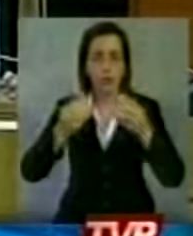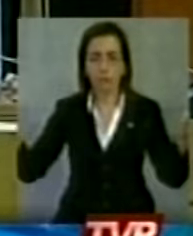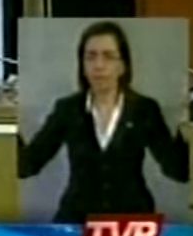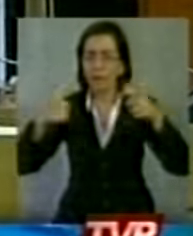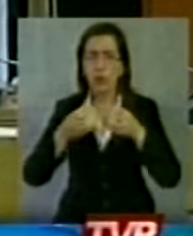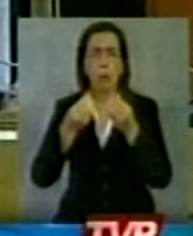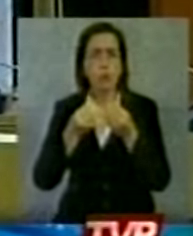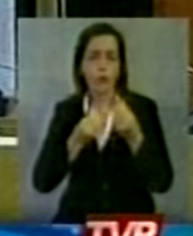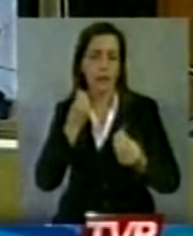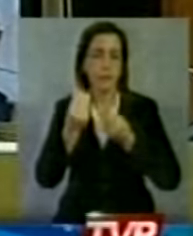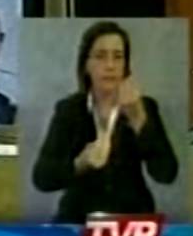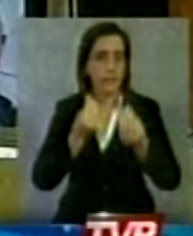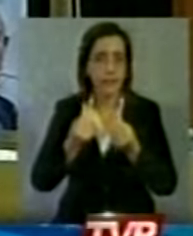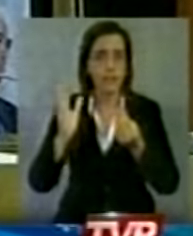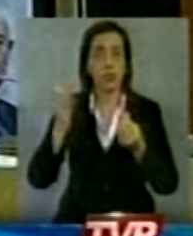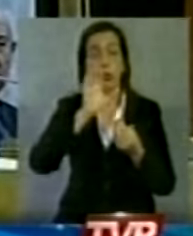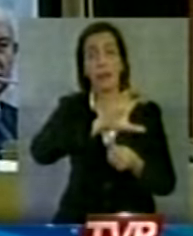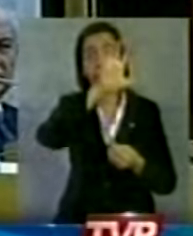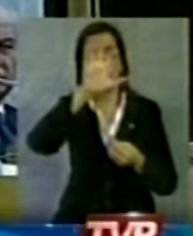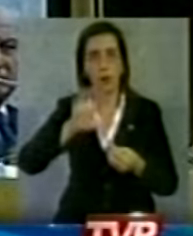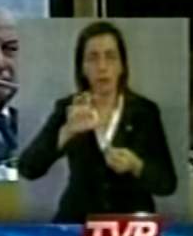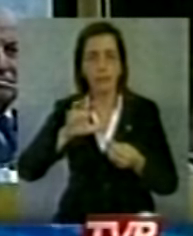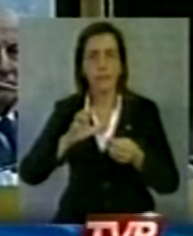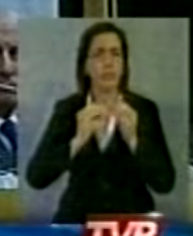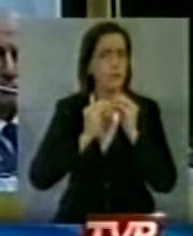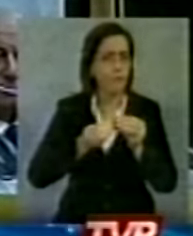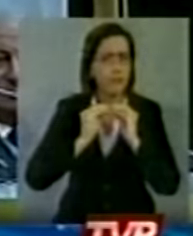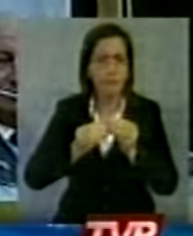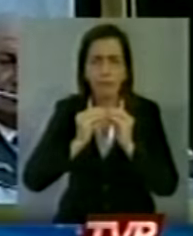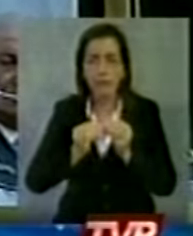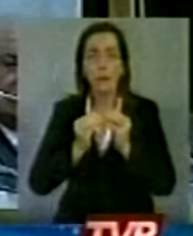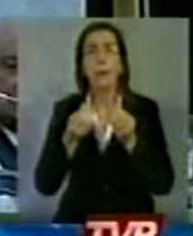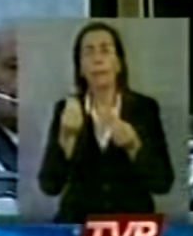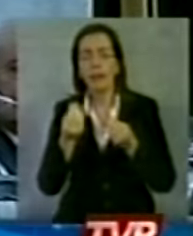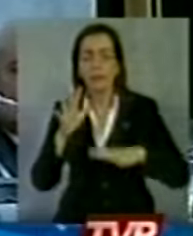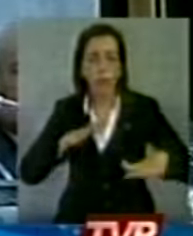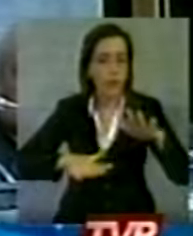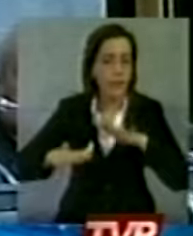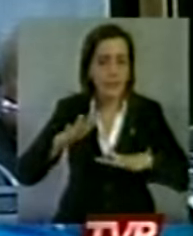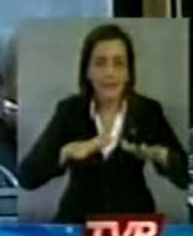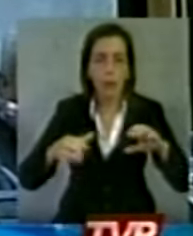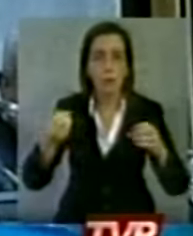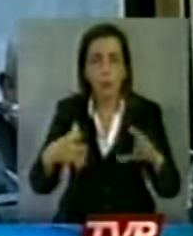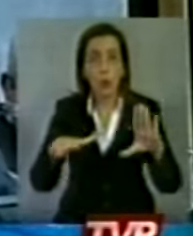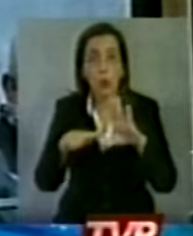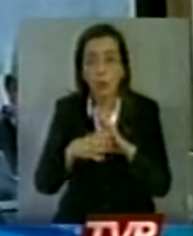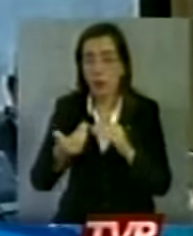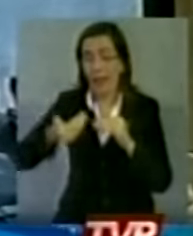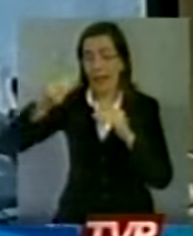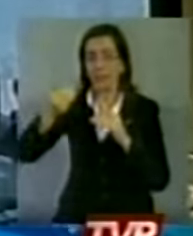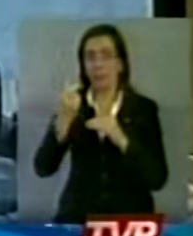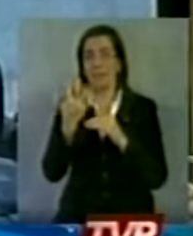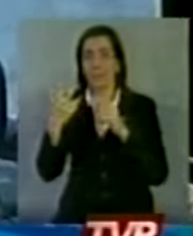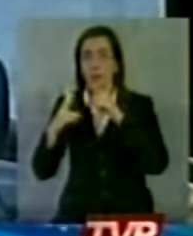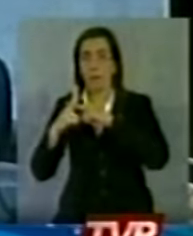representantes provinciales del país en ciernes para completar la gesta del 25